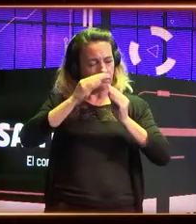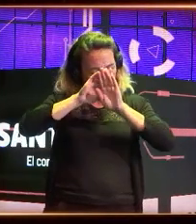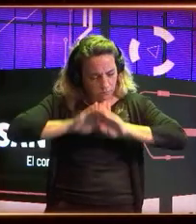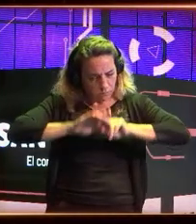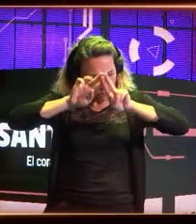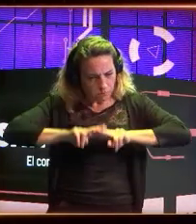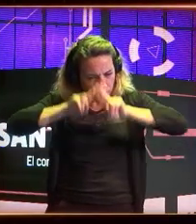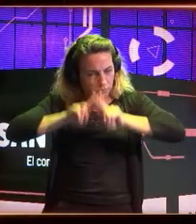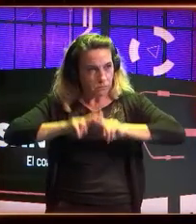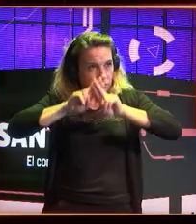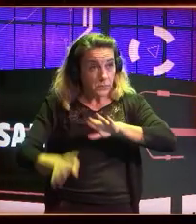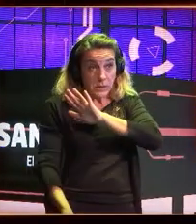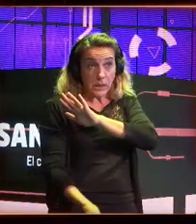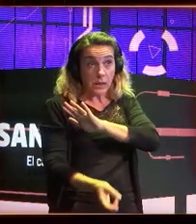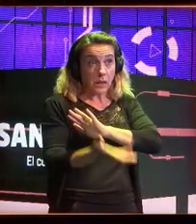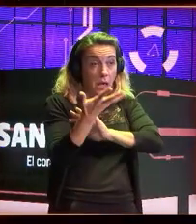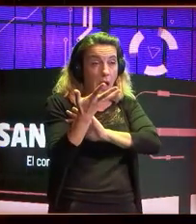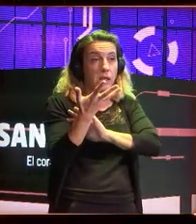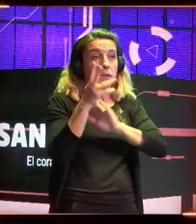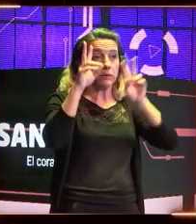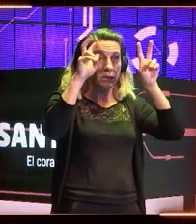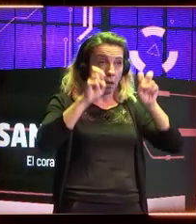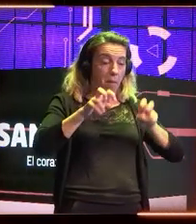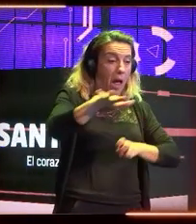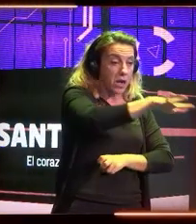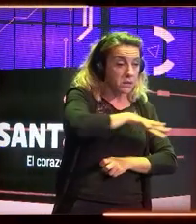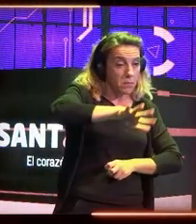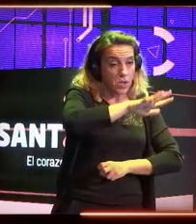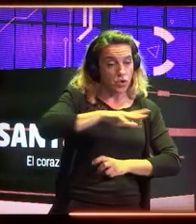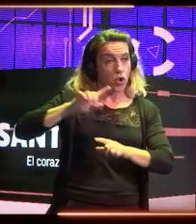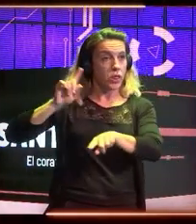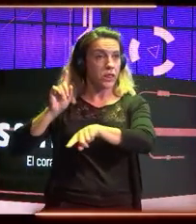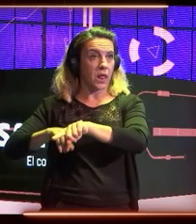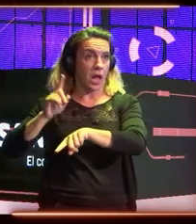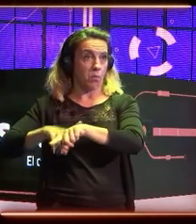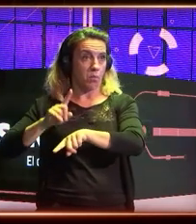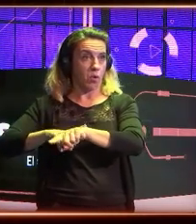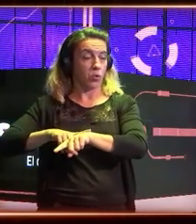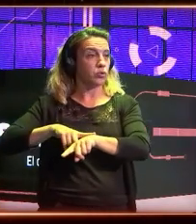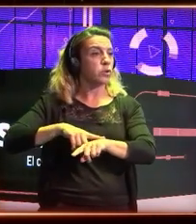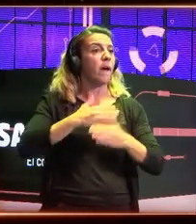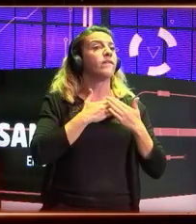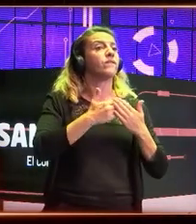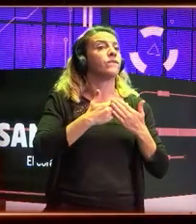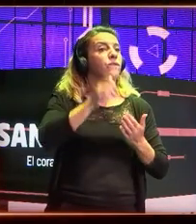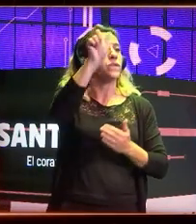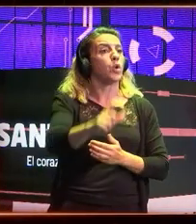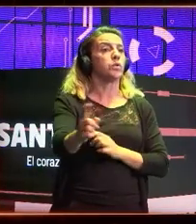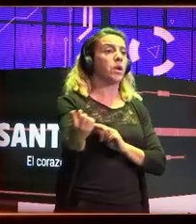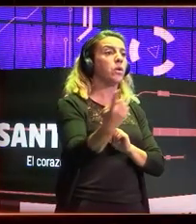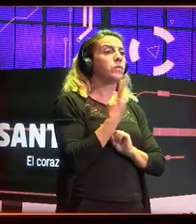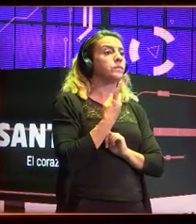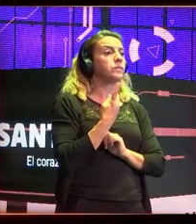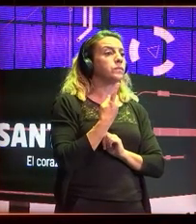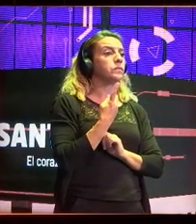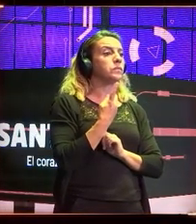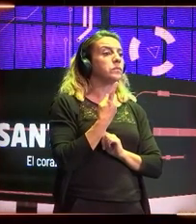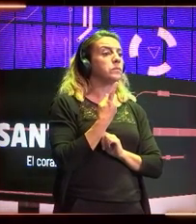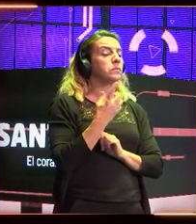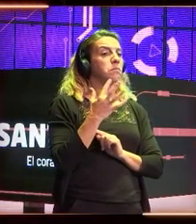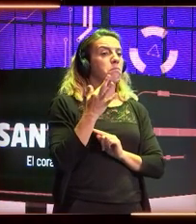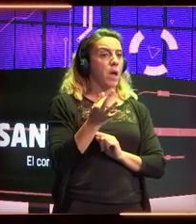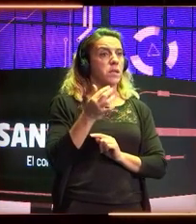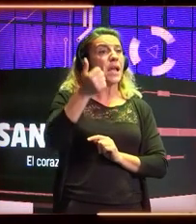crear estos Monstruos del espacio tiempo y para mostrarles este mecanismo Necesito un voluntario voluntaria que quiera venir conmigo un voluntario y un encendedor